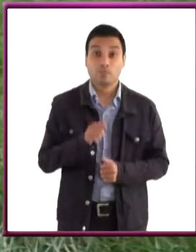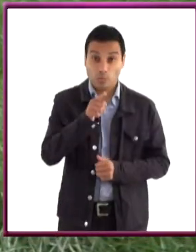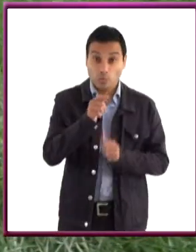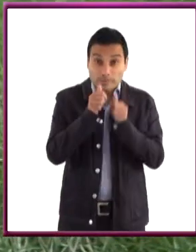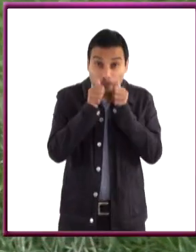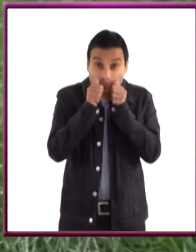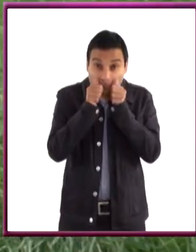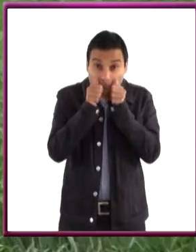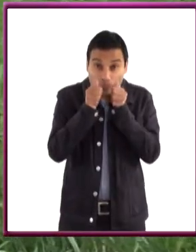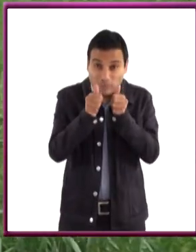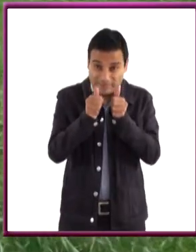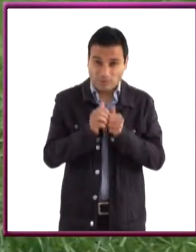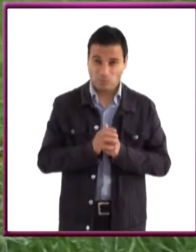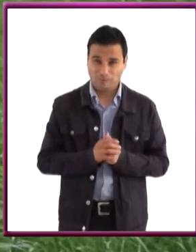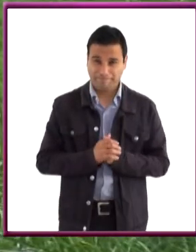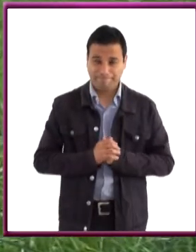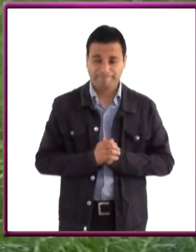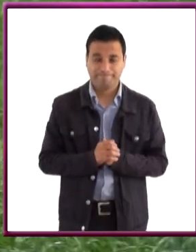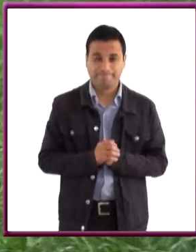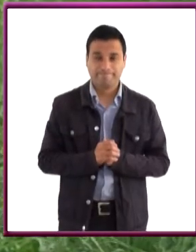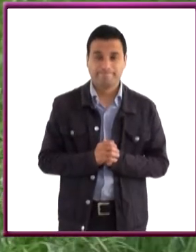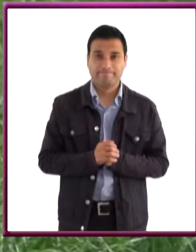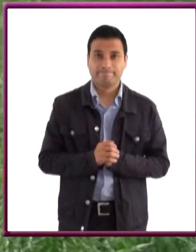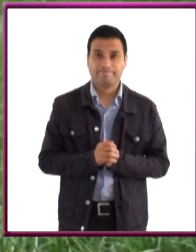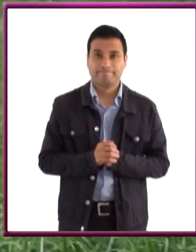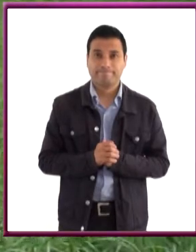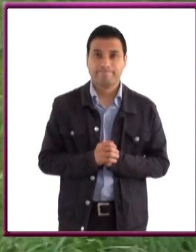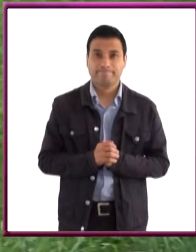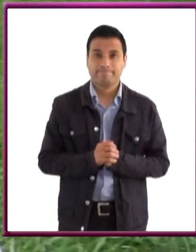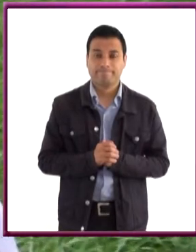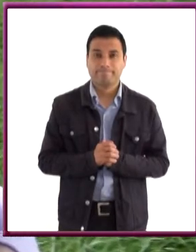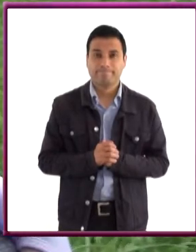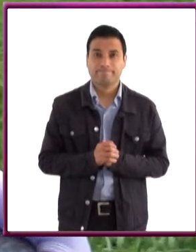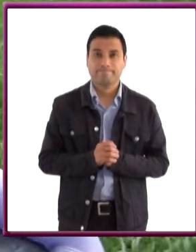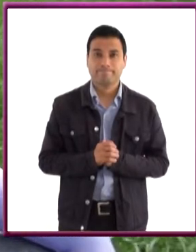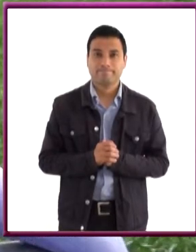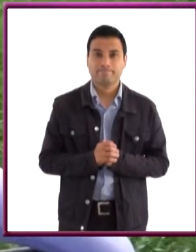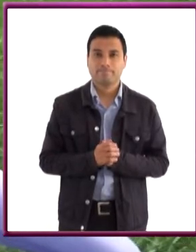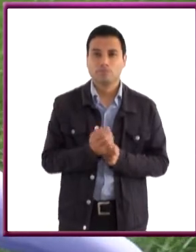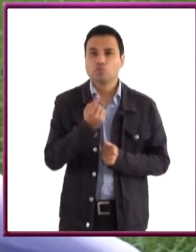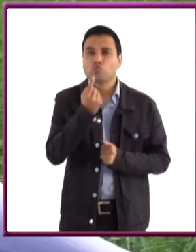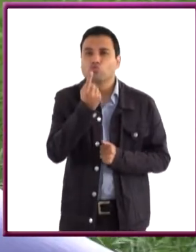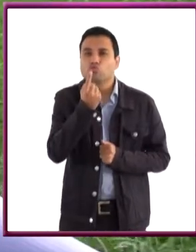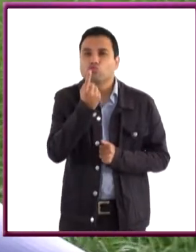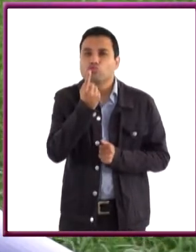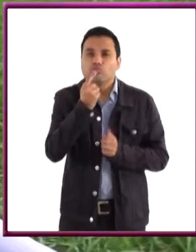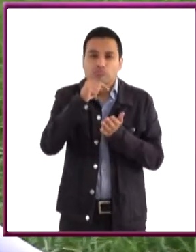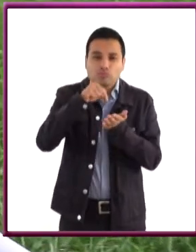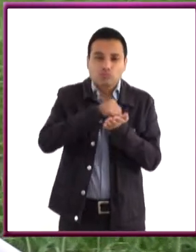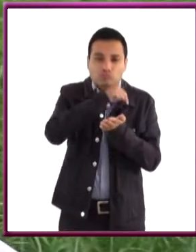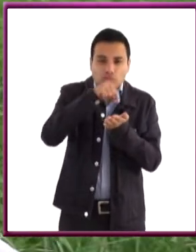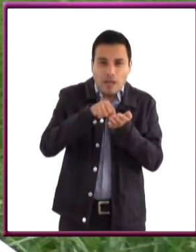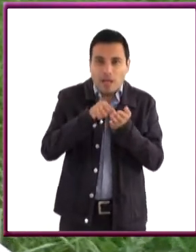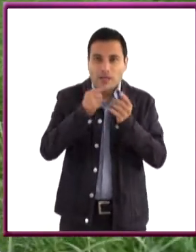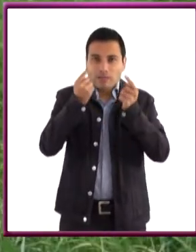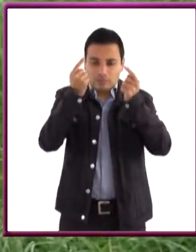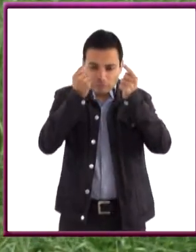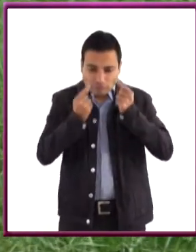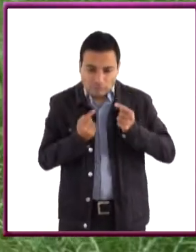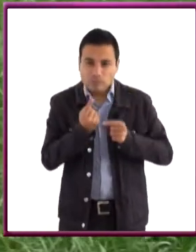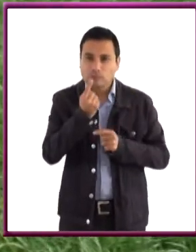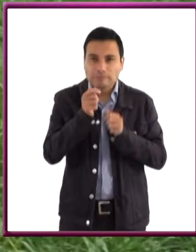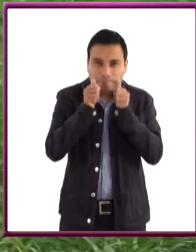Presta atención a una de estas áreas, la que prefieras, al aire que entra y sale de las